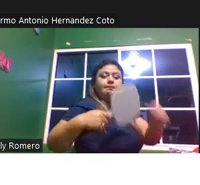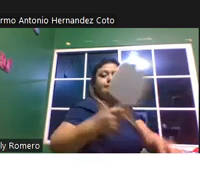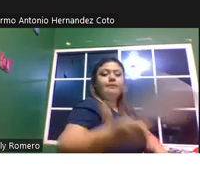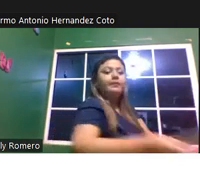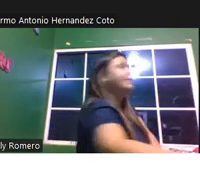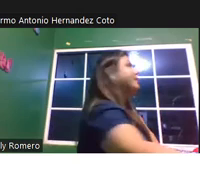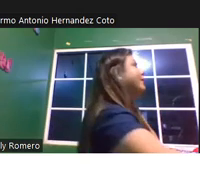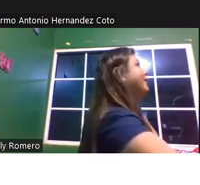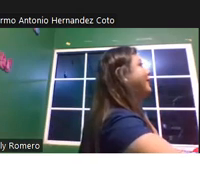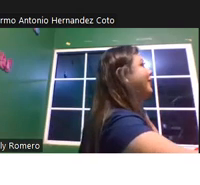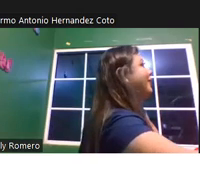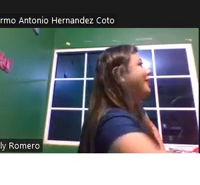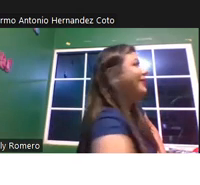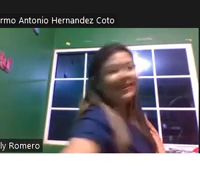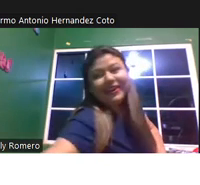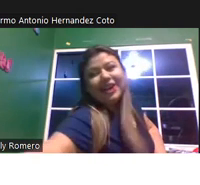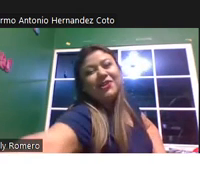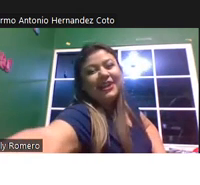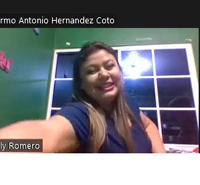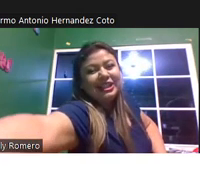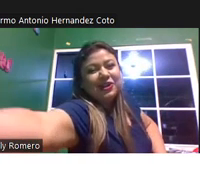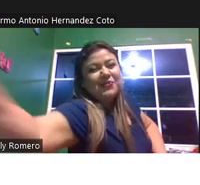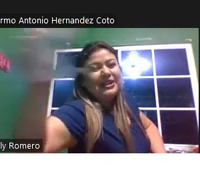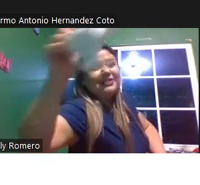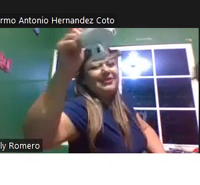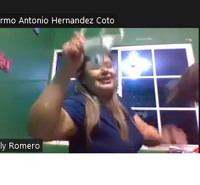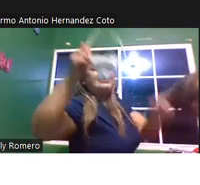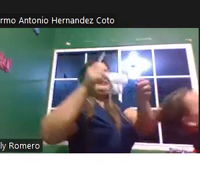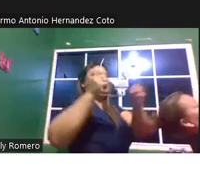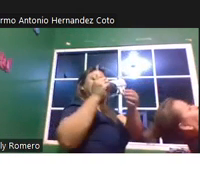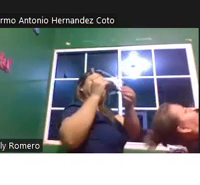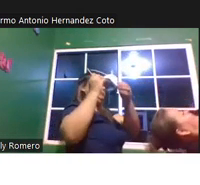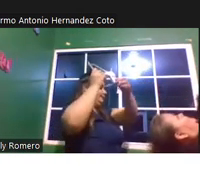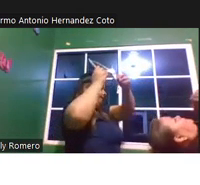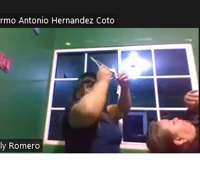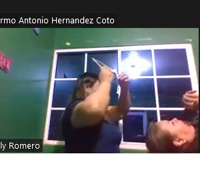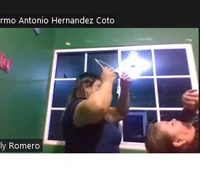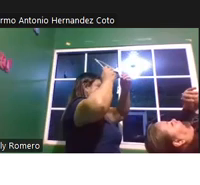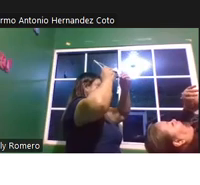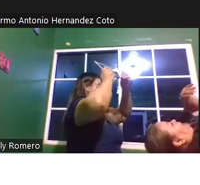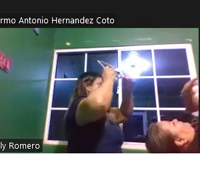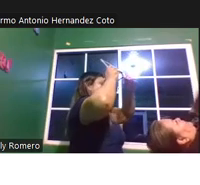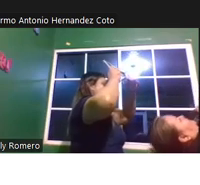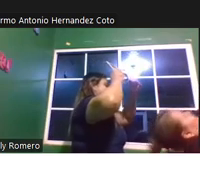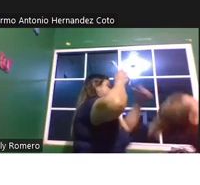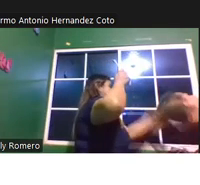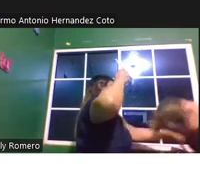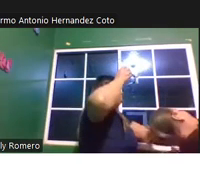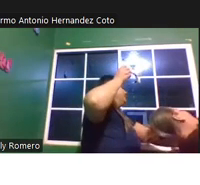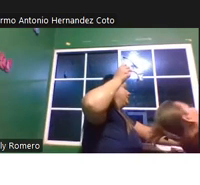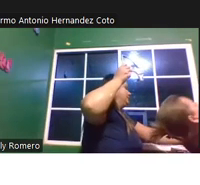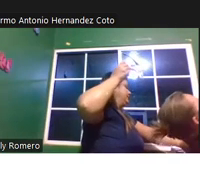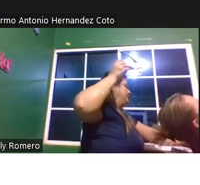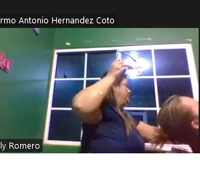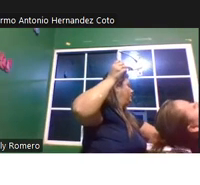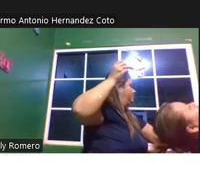cuenta al personal que esté involucrado. Es decir, en los ajustes y mejoras debemos de cambiar aquellas cosas que de